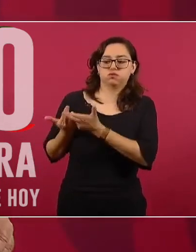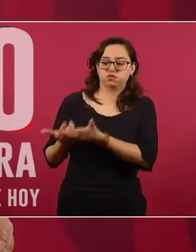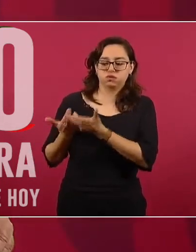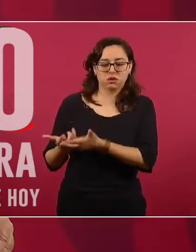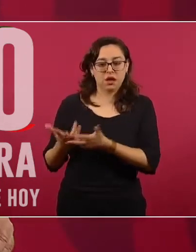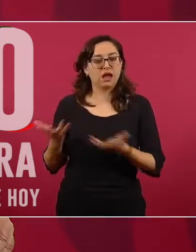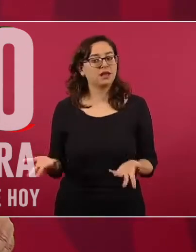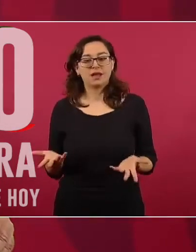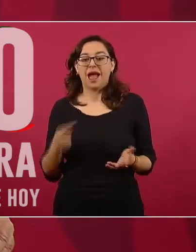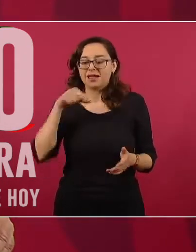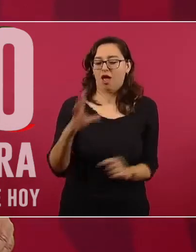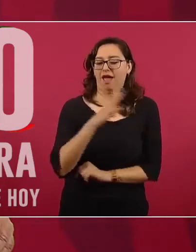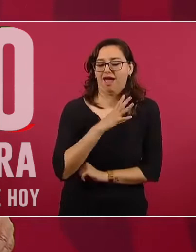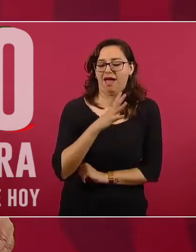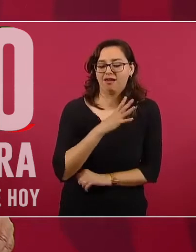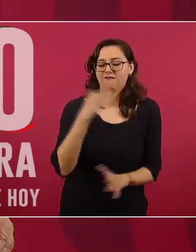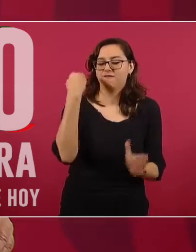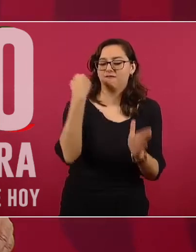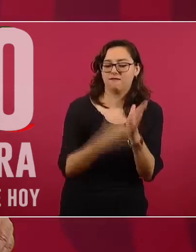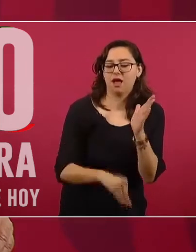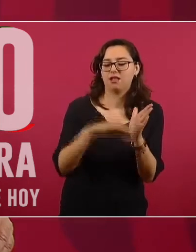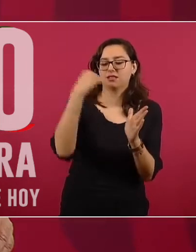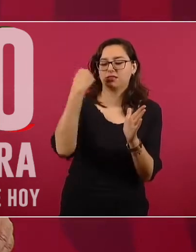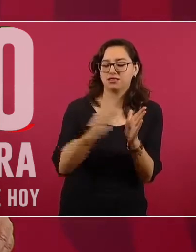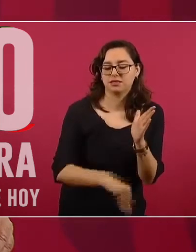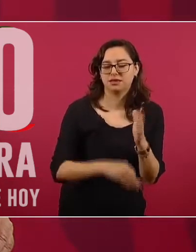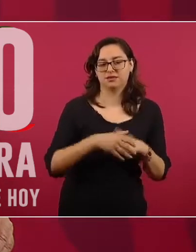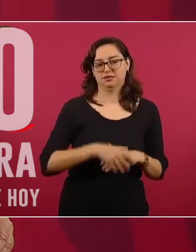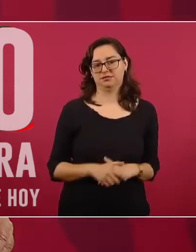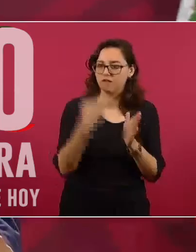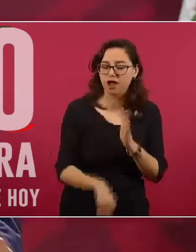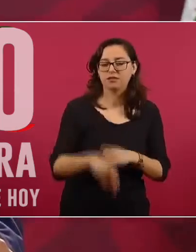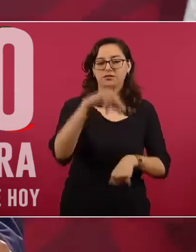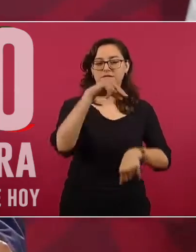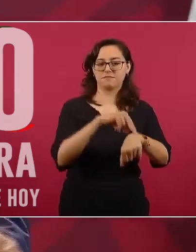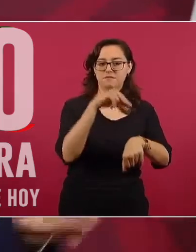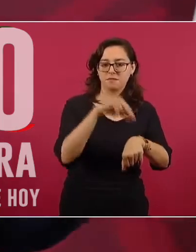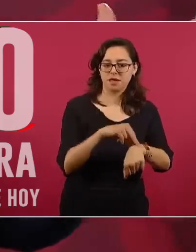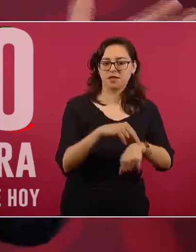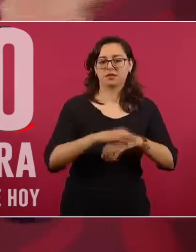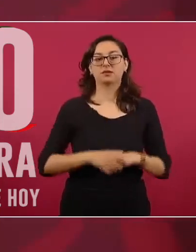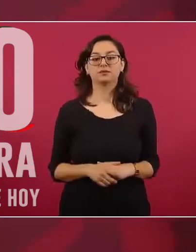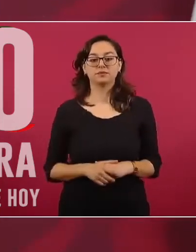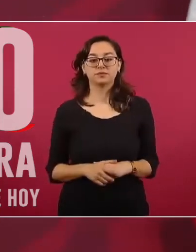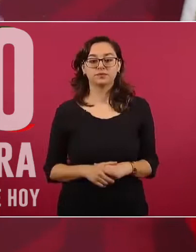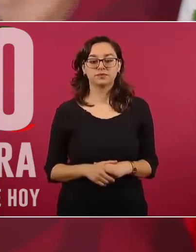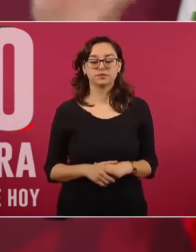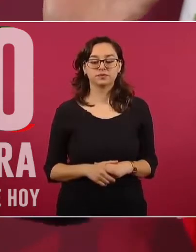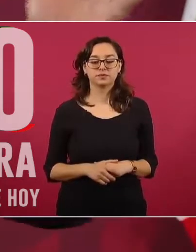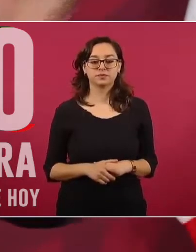nosotros nos faltan médicos, porque como comentábamos ayer, así como causó